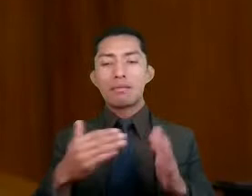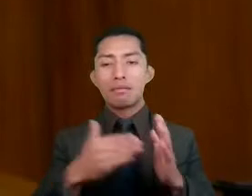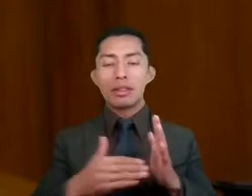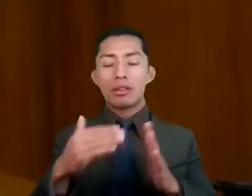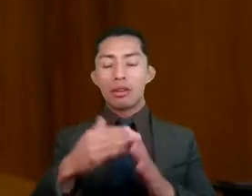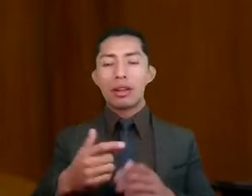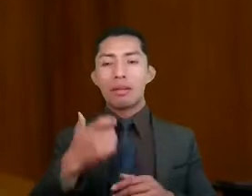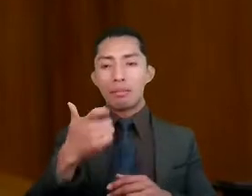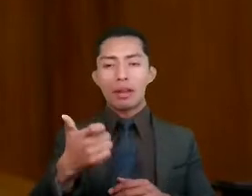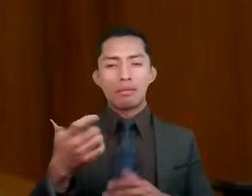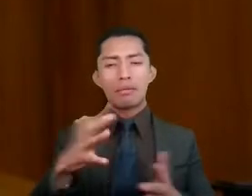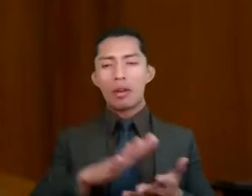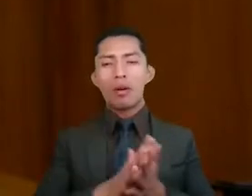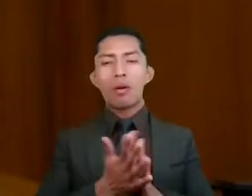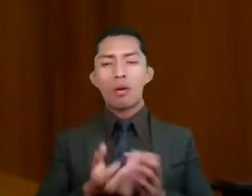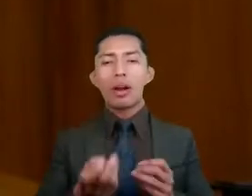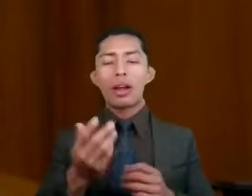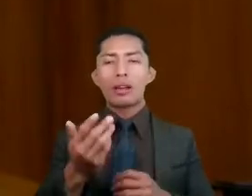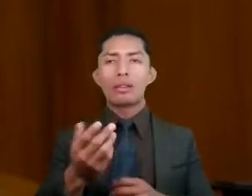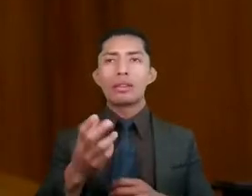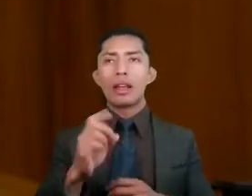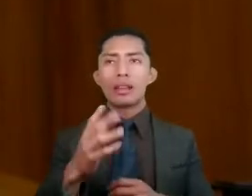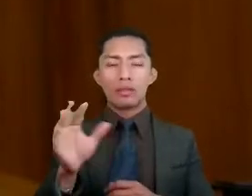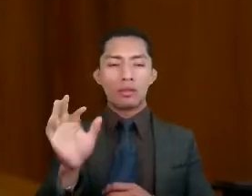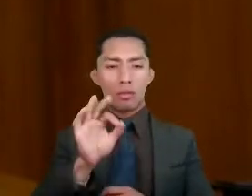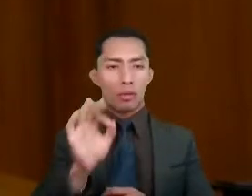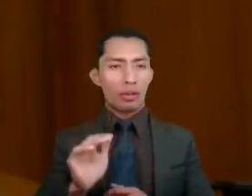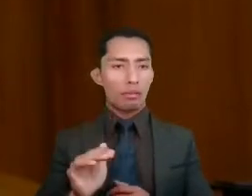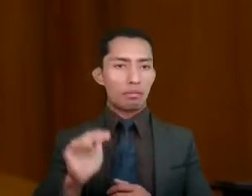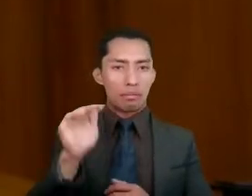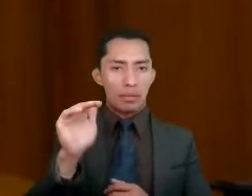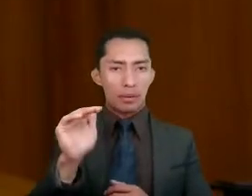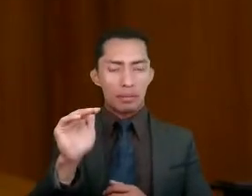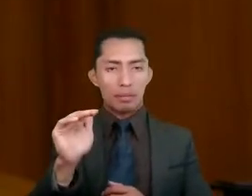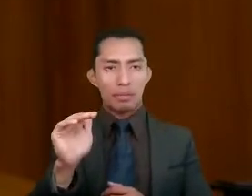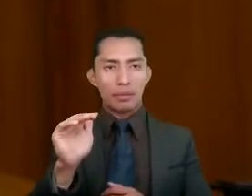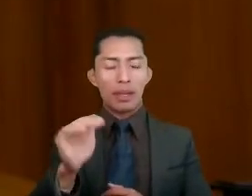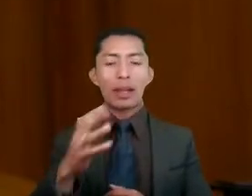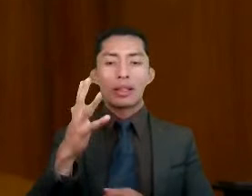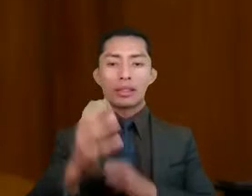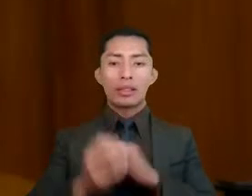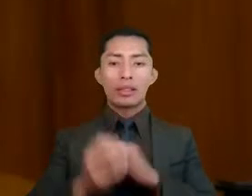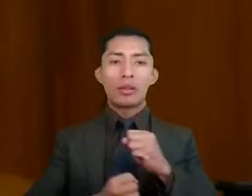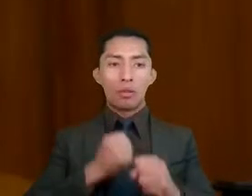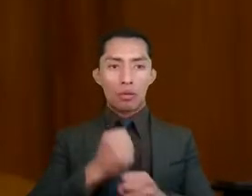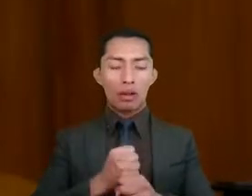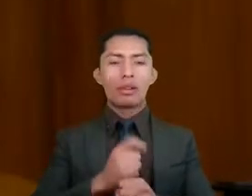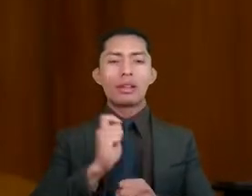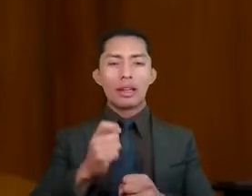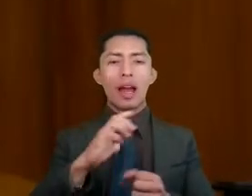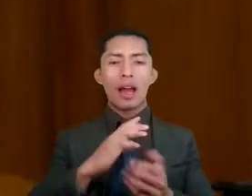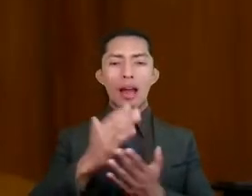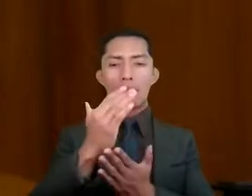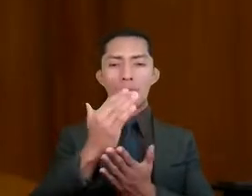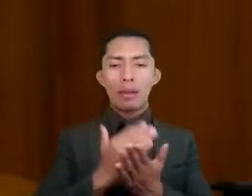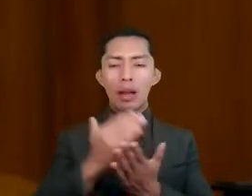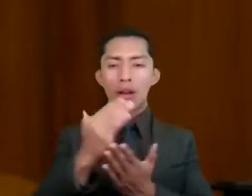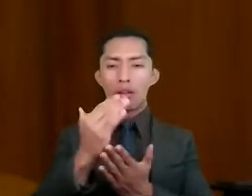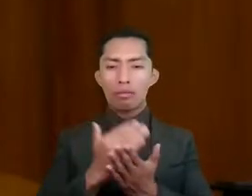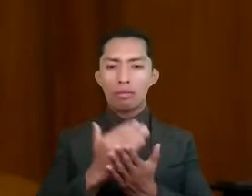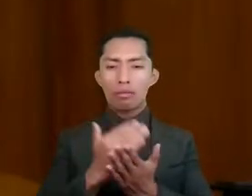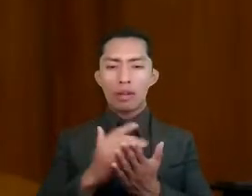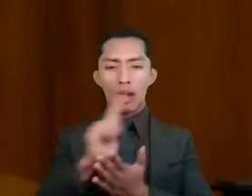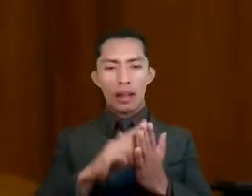de pesos, equivalente a un incremento del 35%. En 5 años se registró una reducción en delitos de alto